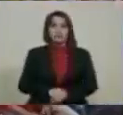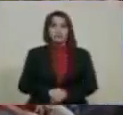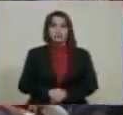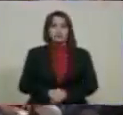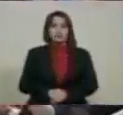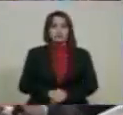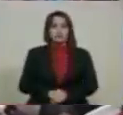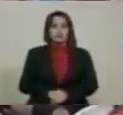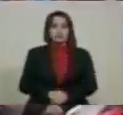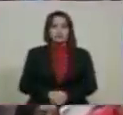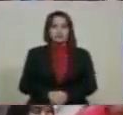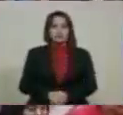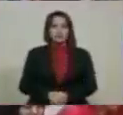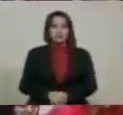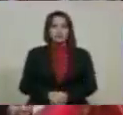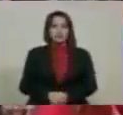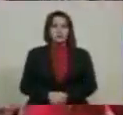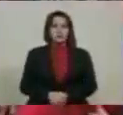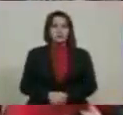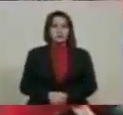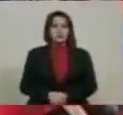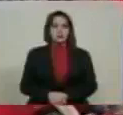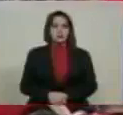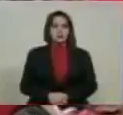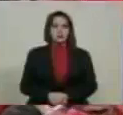Gerardo Márquez.